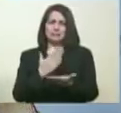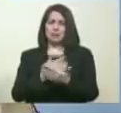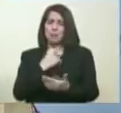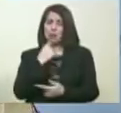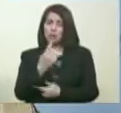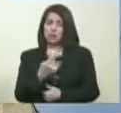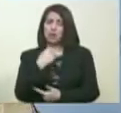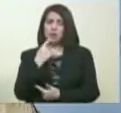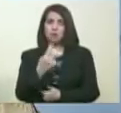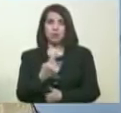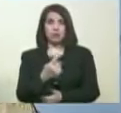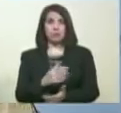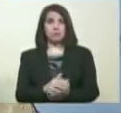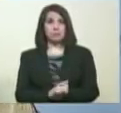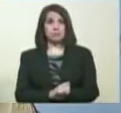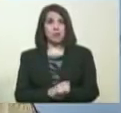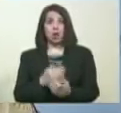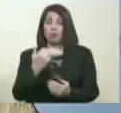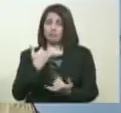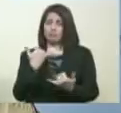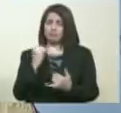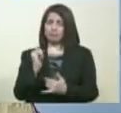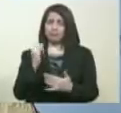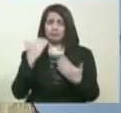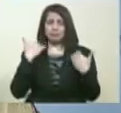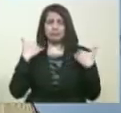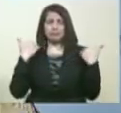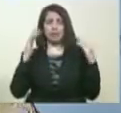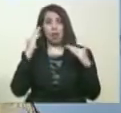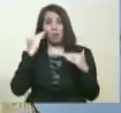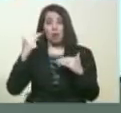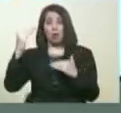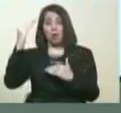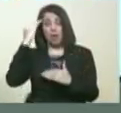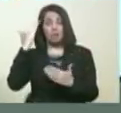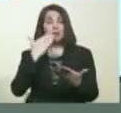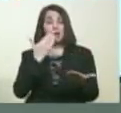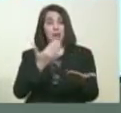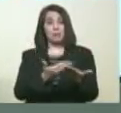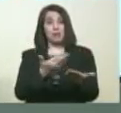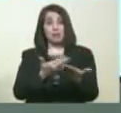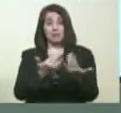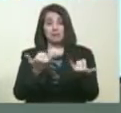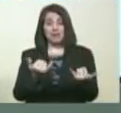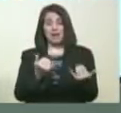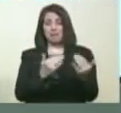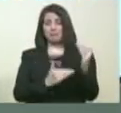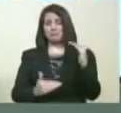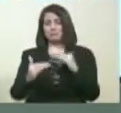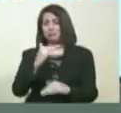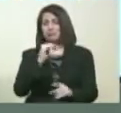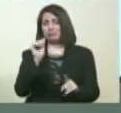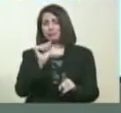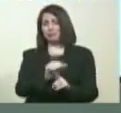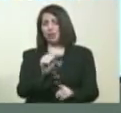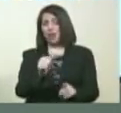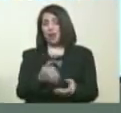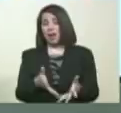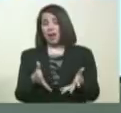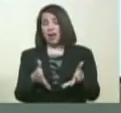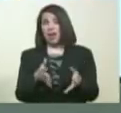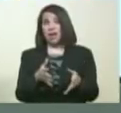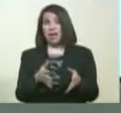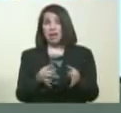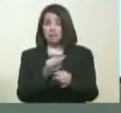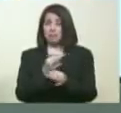Siempre lo he dicho. Tengo moral para exigir máxima eficiencia, máxima honestidad.